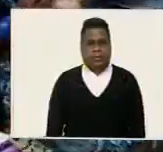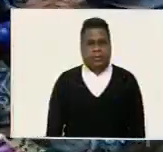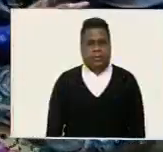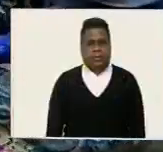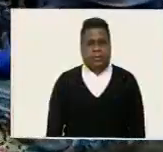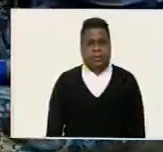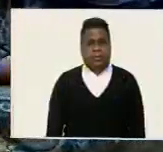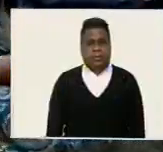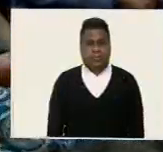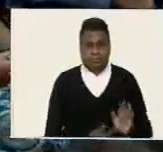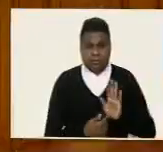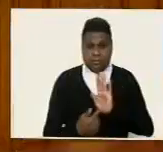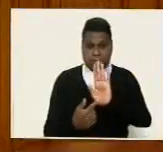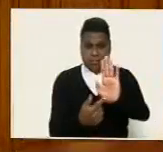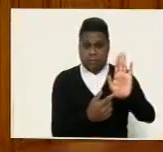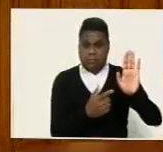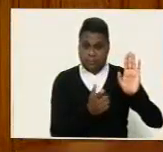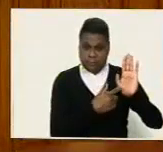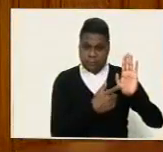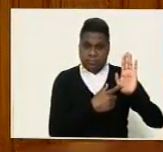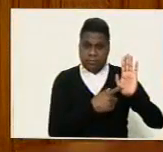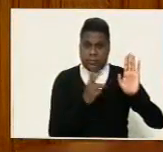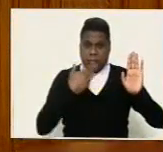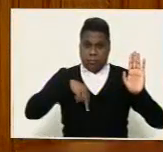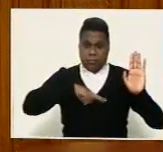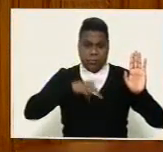Queremos dejar claro que como pueblo